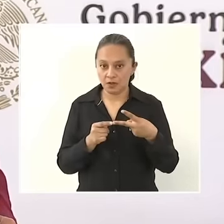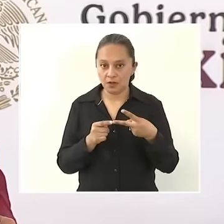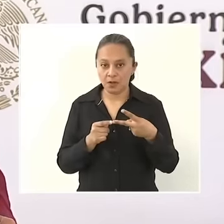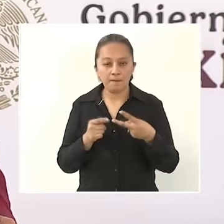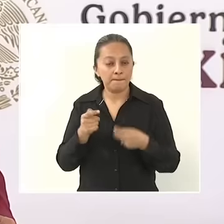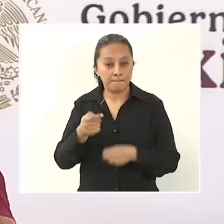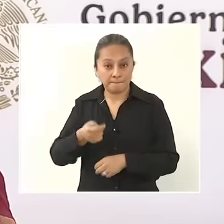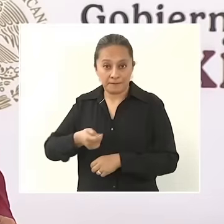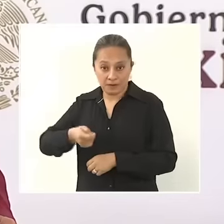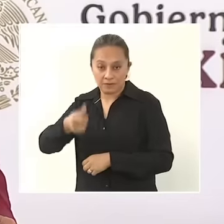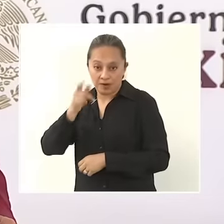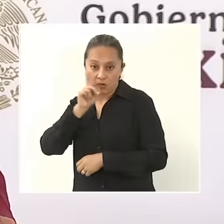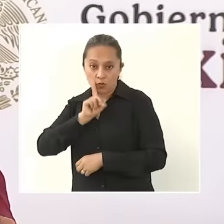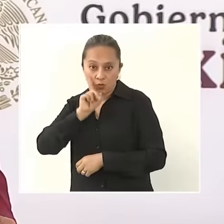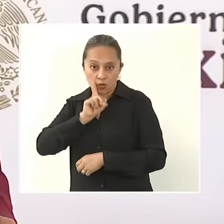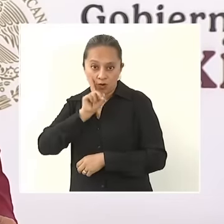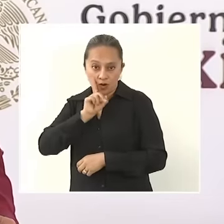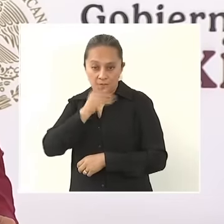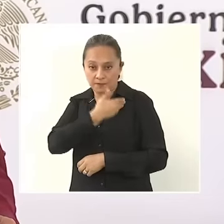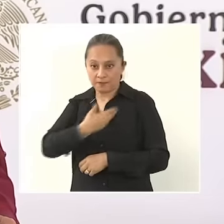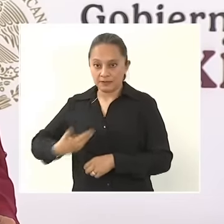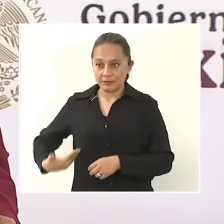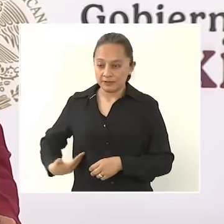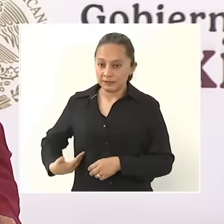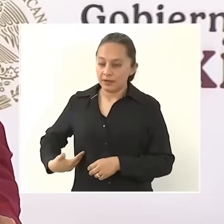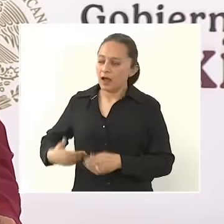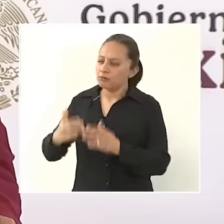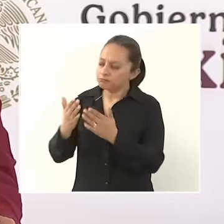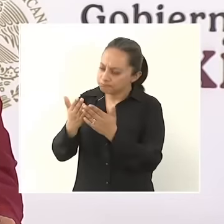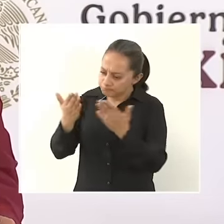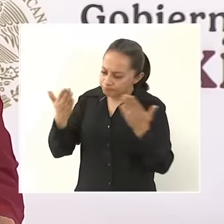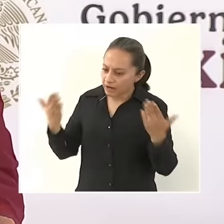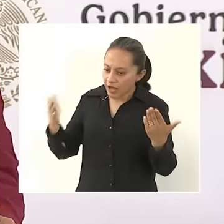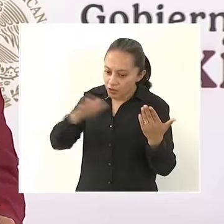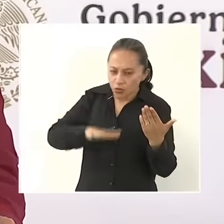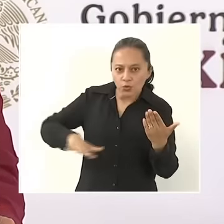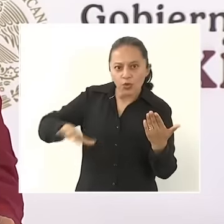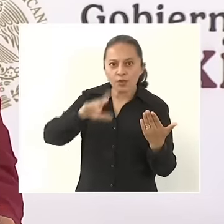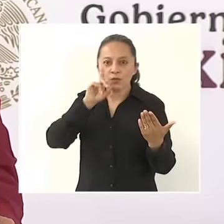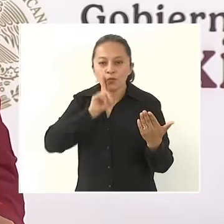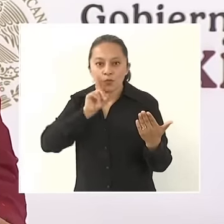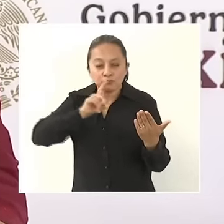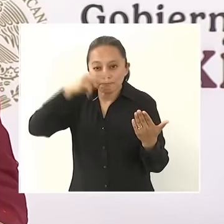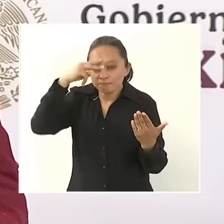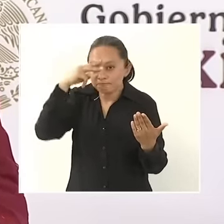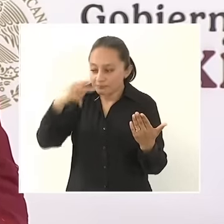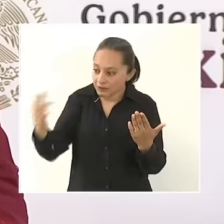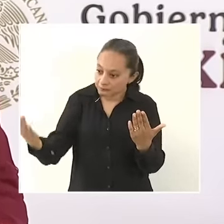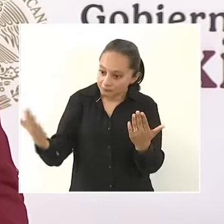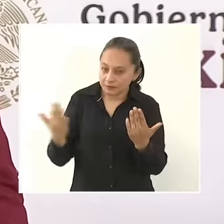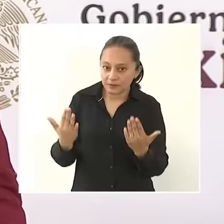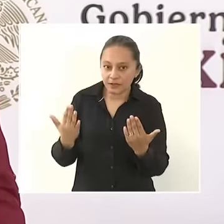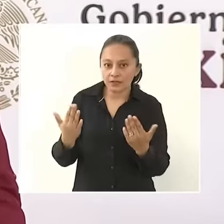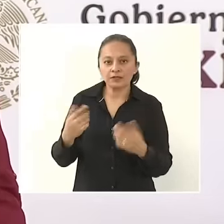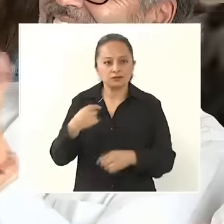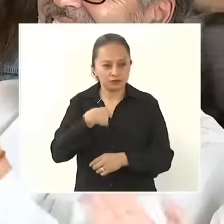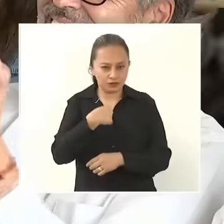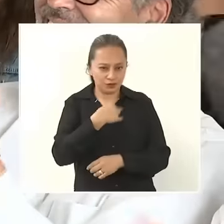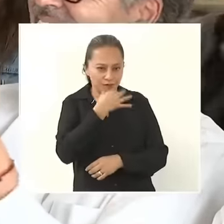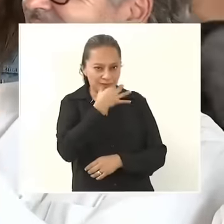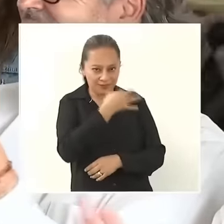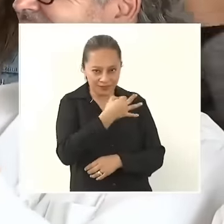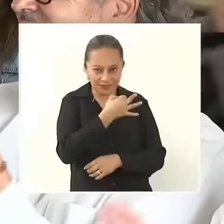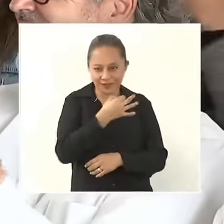primera mujer presidenta, a todas las mujeres mexicanas. Porque como dijo aquí la secretaria de